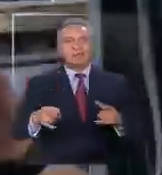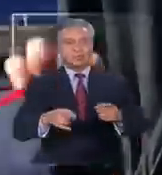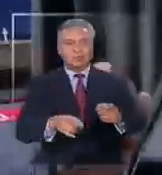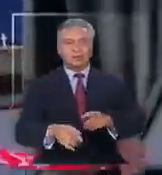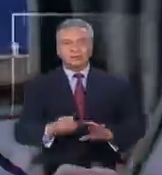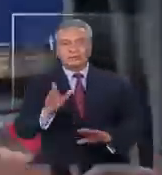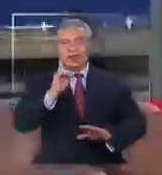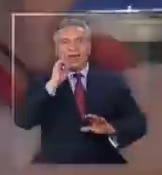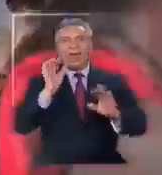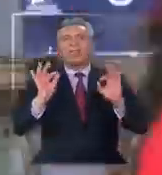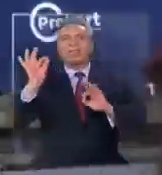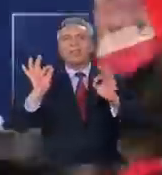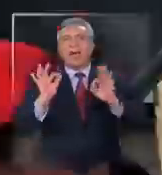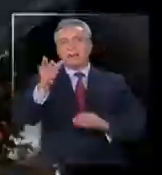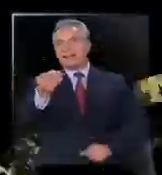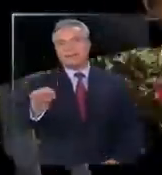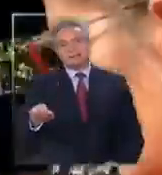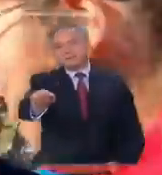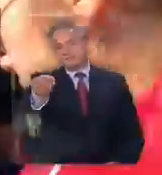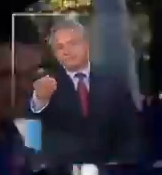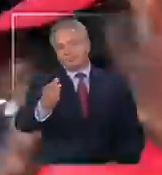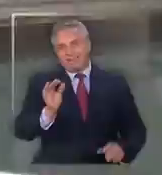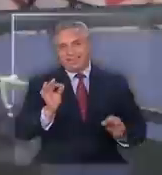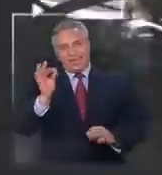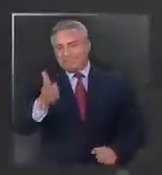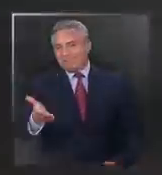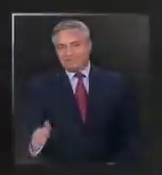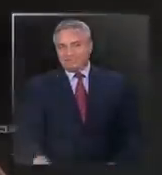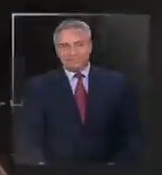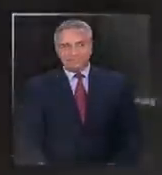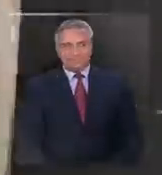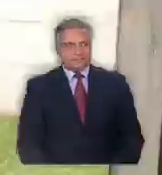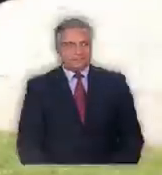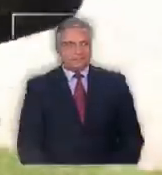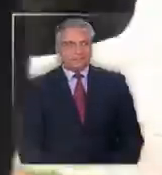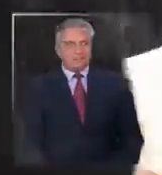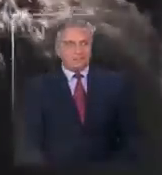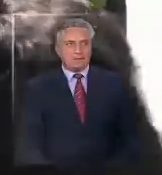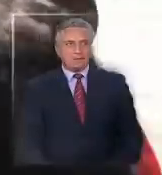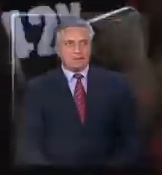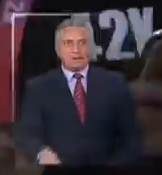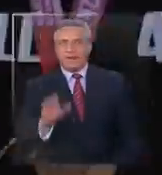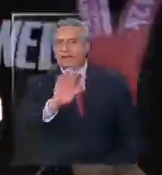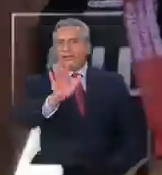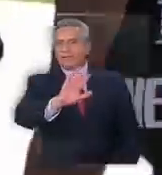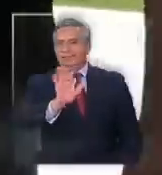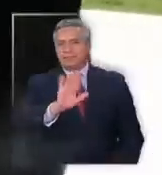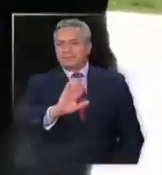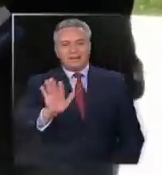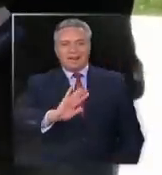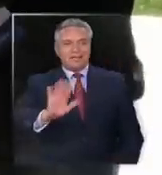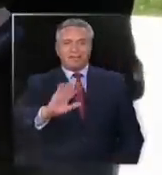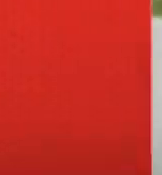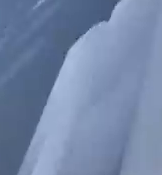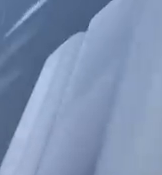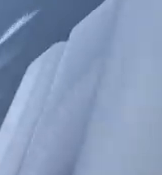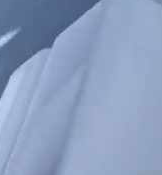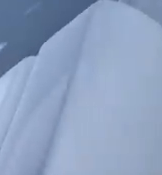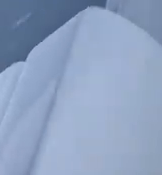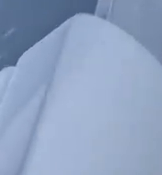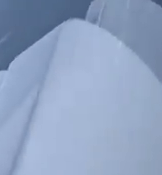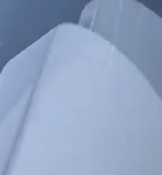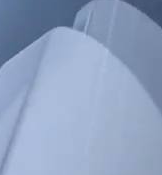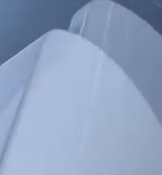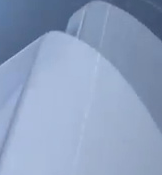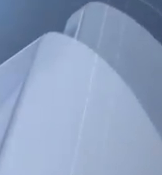Te la regalo. Damas, ya, sí, vamos. Te la regalo. Vamos, amiga, en serio, dale. No pasa nada, ya.